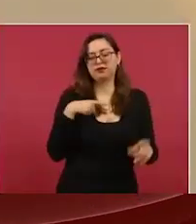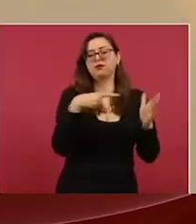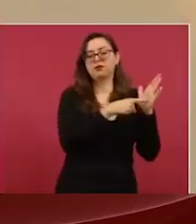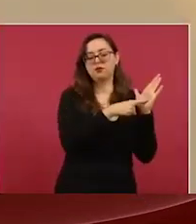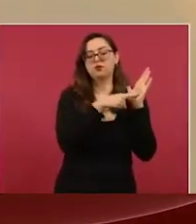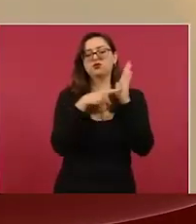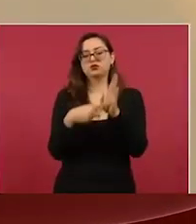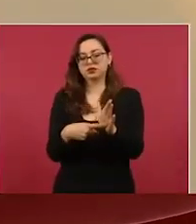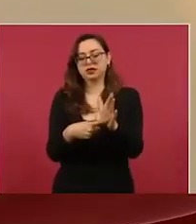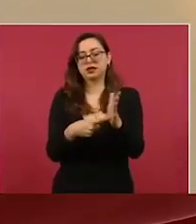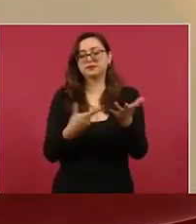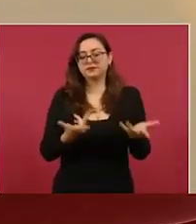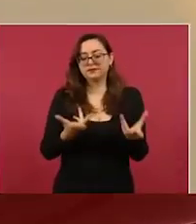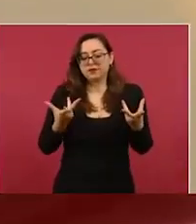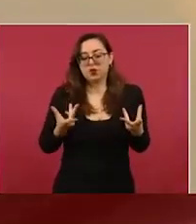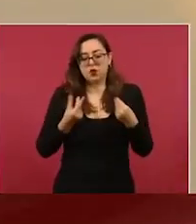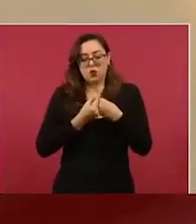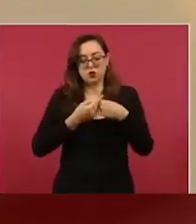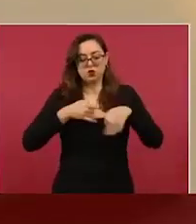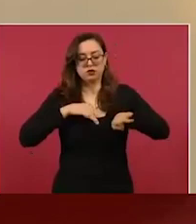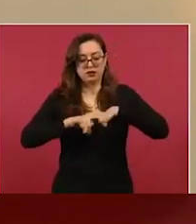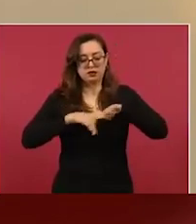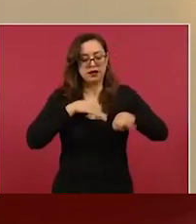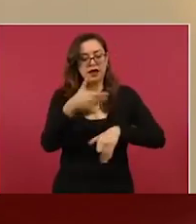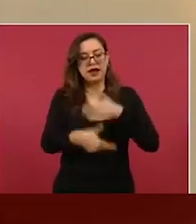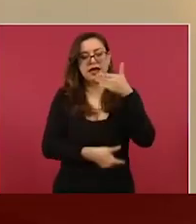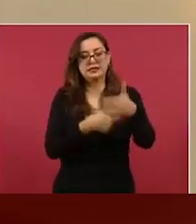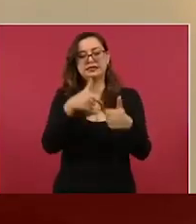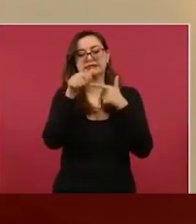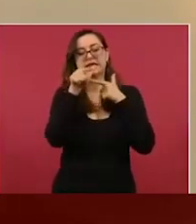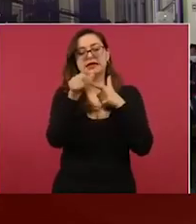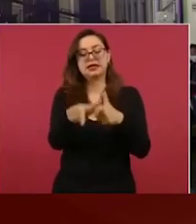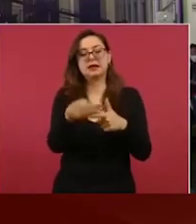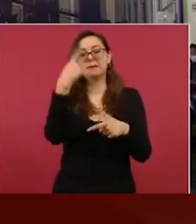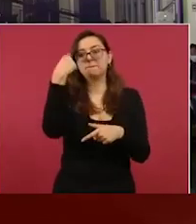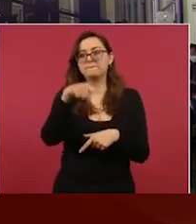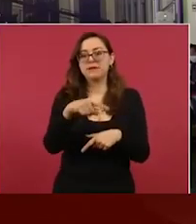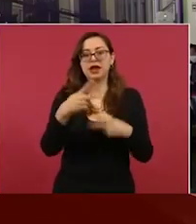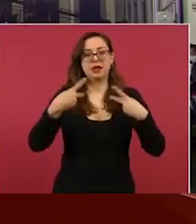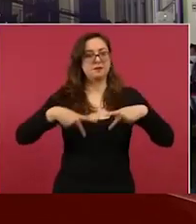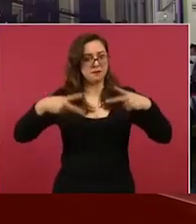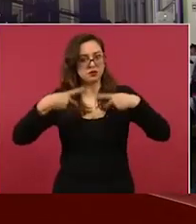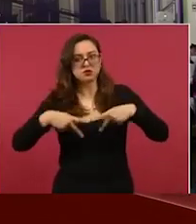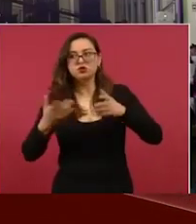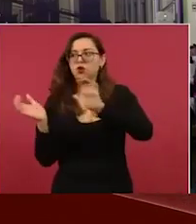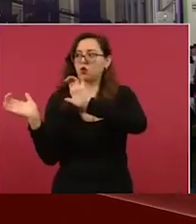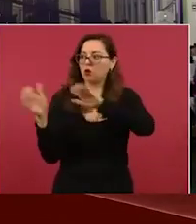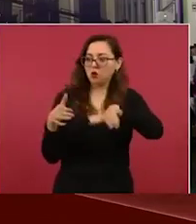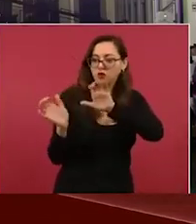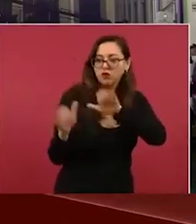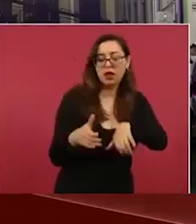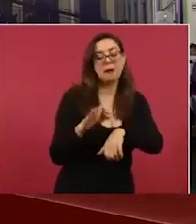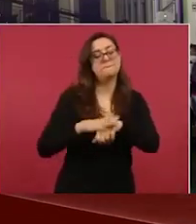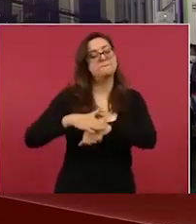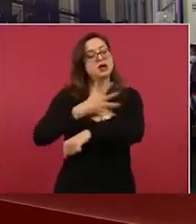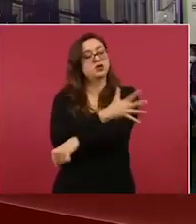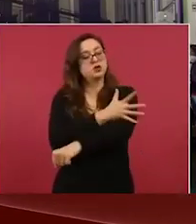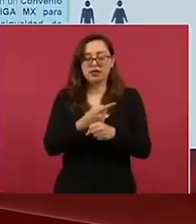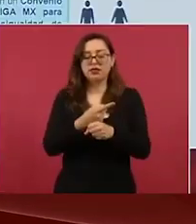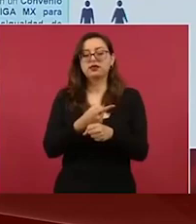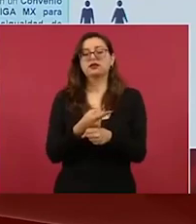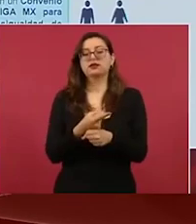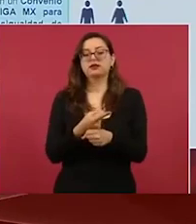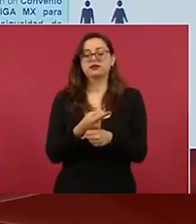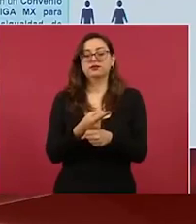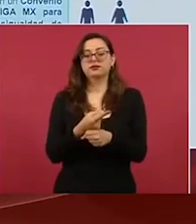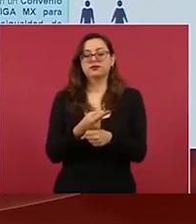El subsecretario de Seguridad y Protección Ciudadana del Gobierno Federal, Ricardo Mejía Verdeja, describió las acciones que se han implementado luego